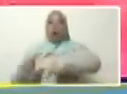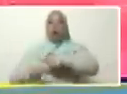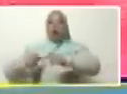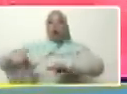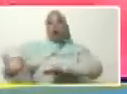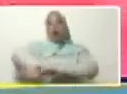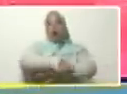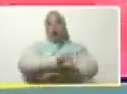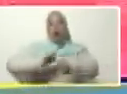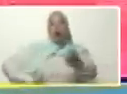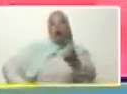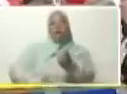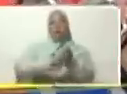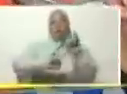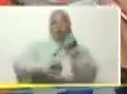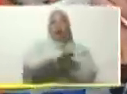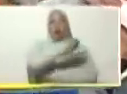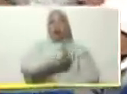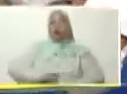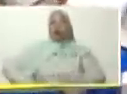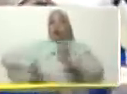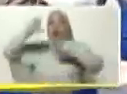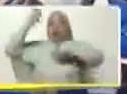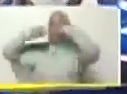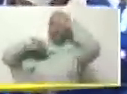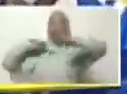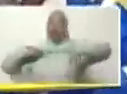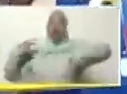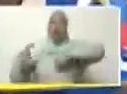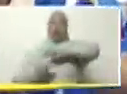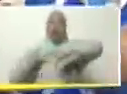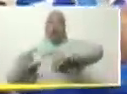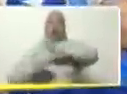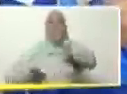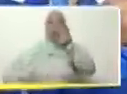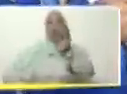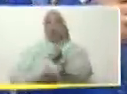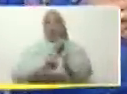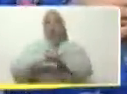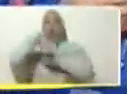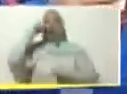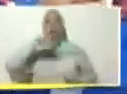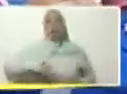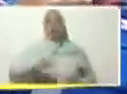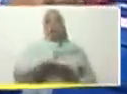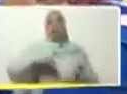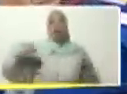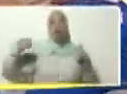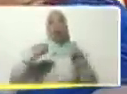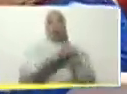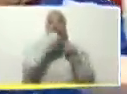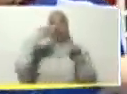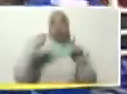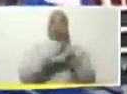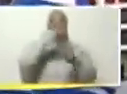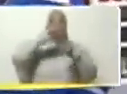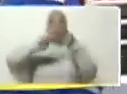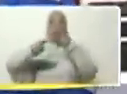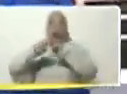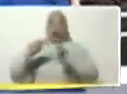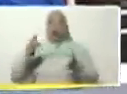calles, apoyando a su presidente, apoyando su revolución. Aquí está el pueblo luchando por la paz, por la